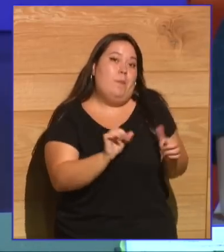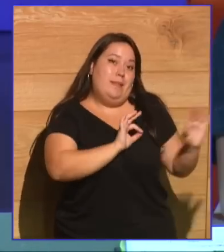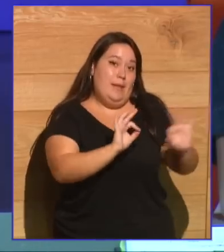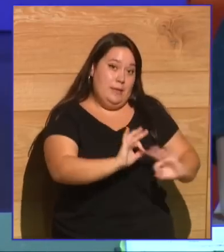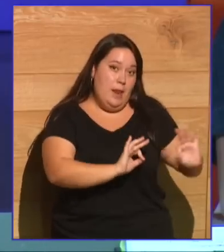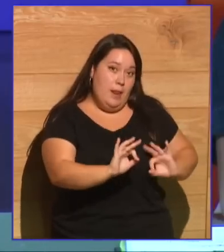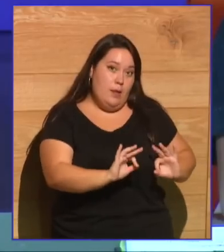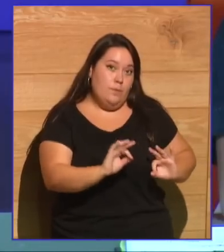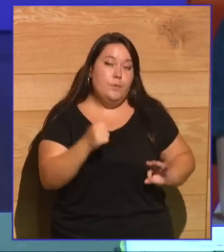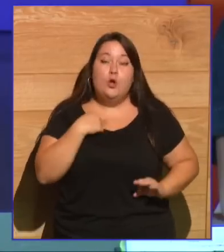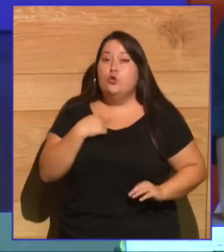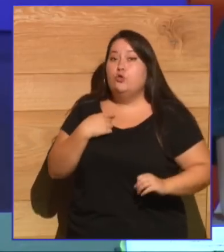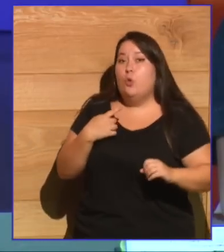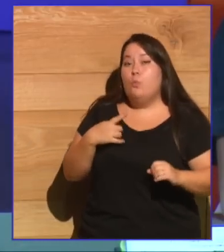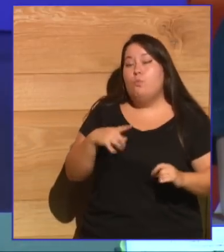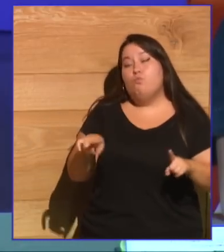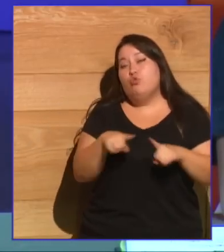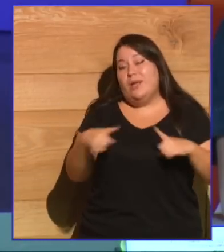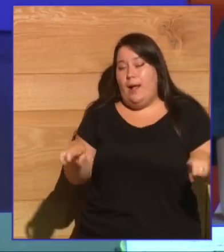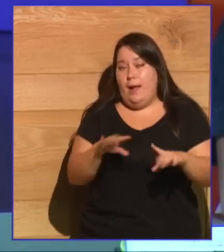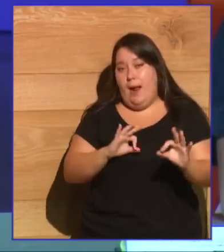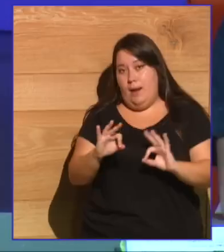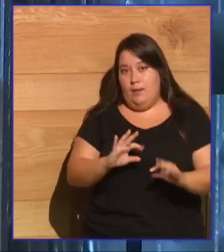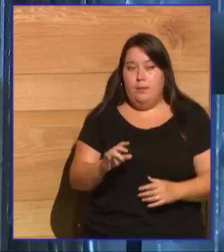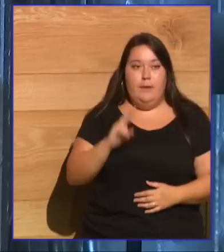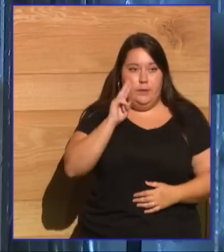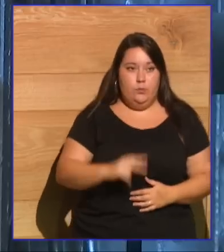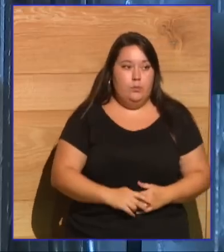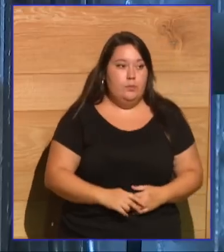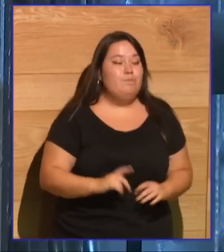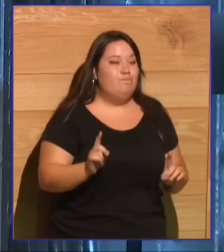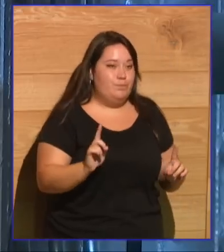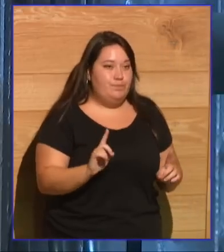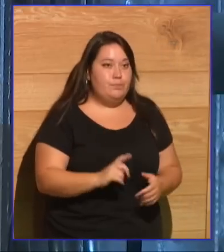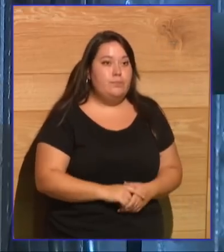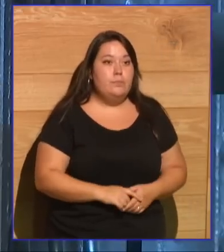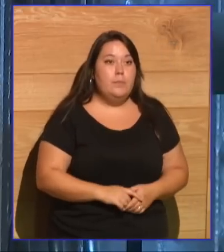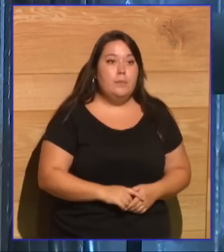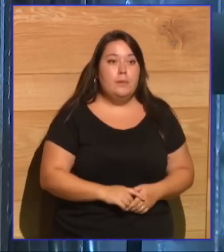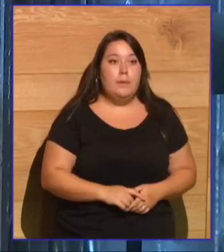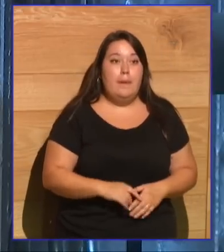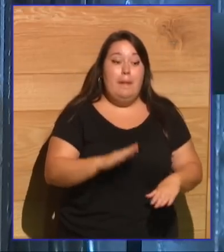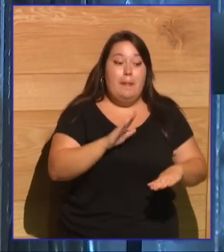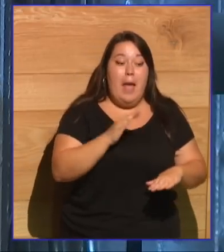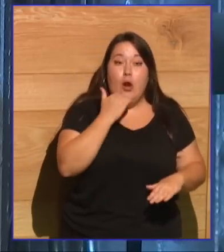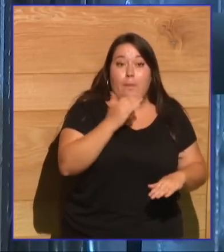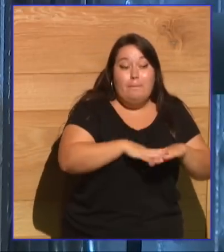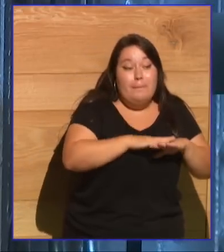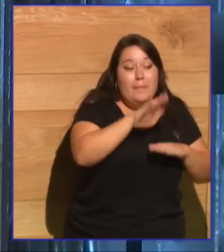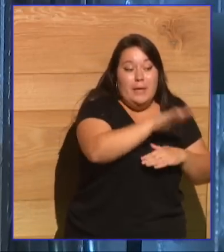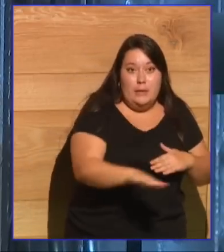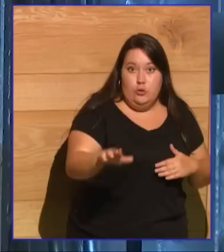comedia musical vale no no voy por ahí es el momento de ver una representación para niños de peter pan